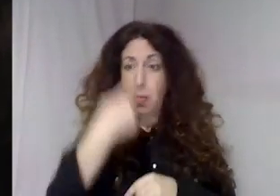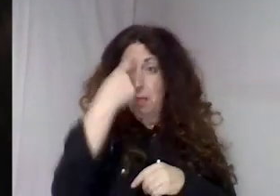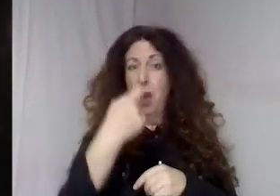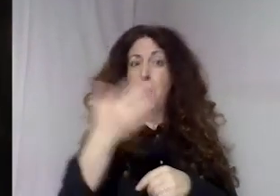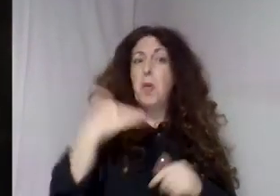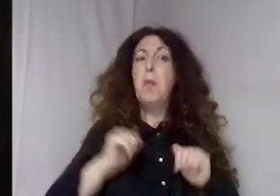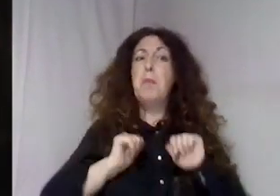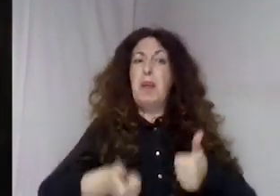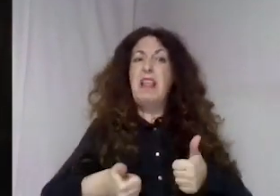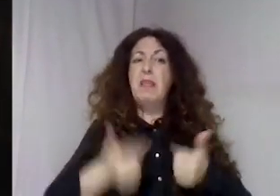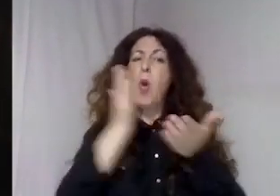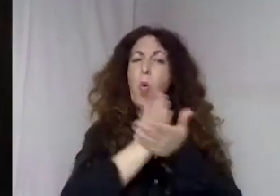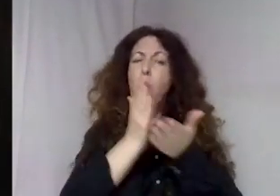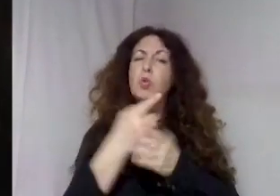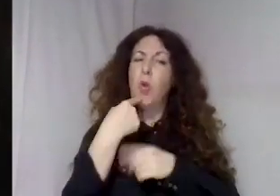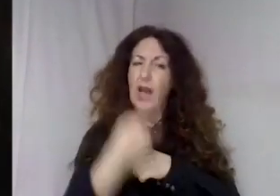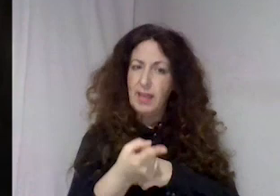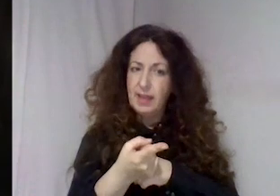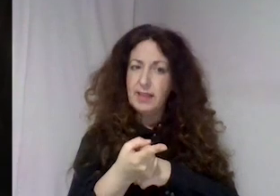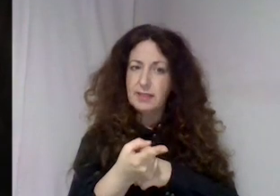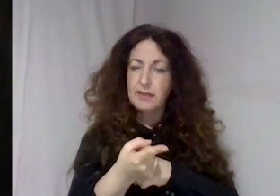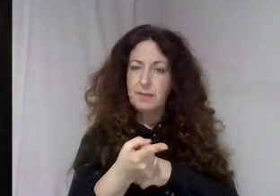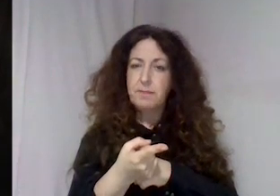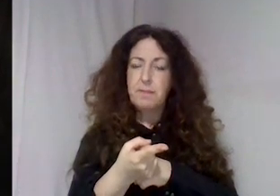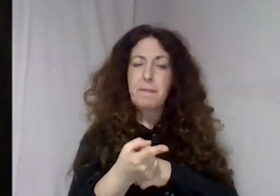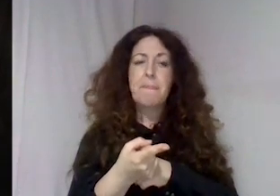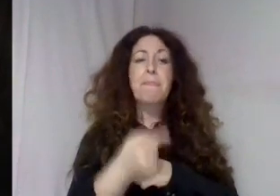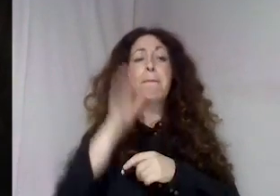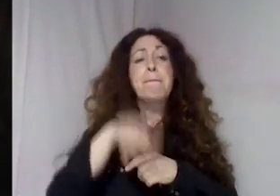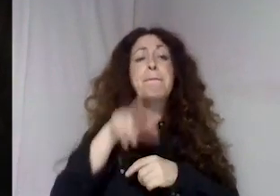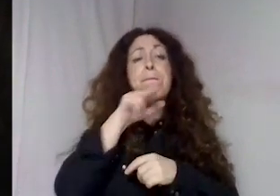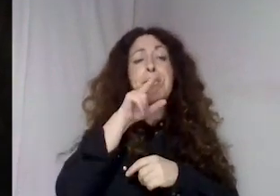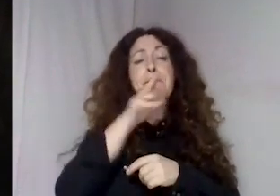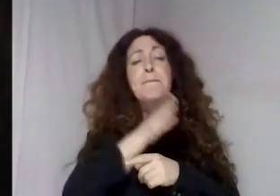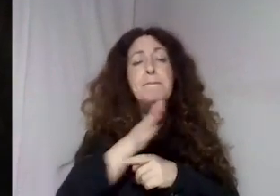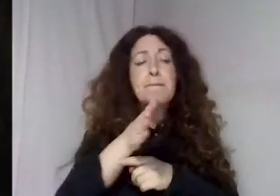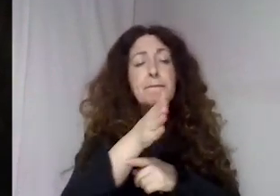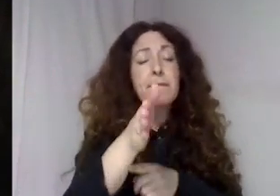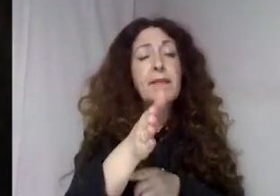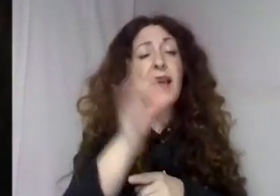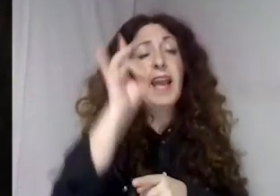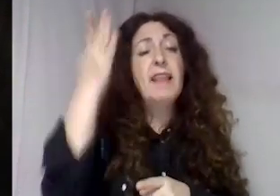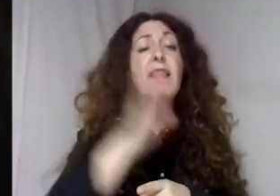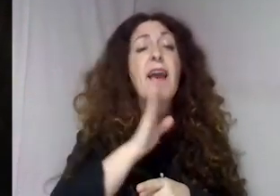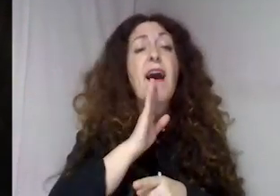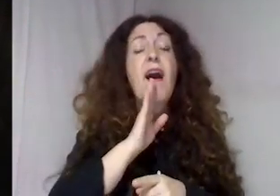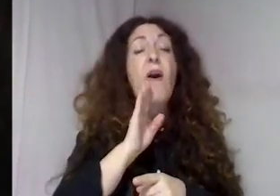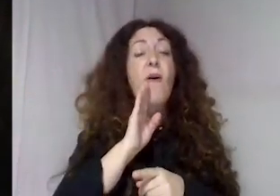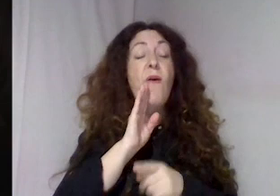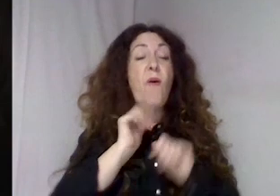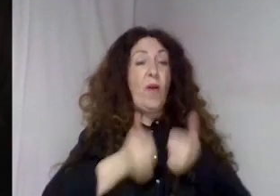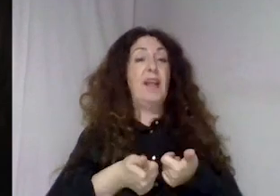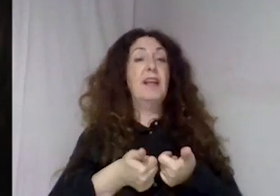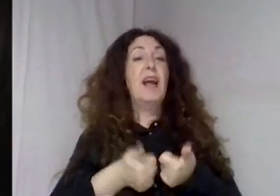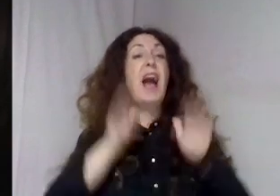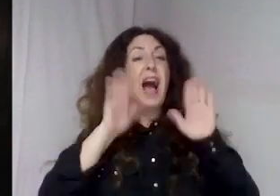por una política determinada de lo que es la obra. Es decir, la obra que viene de una persona mala, entre comillas, puede ser